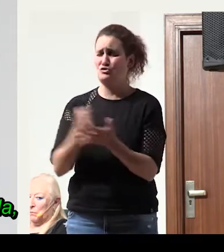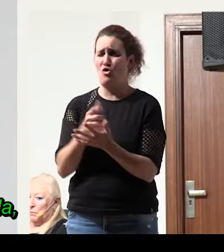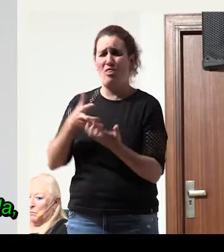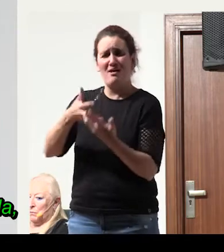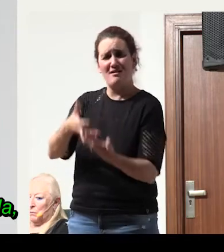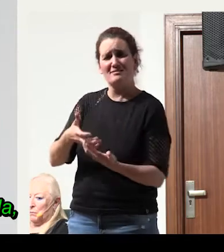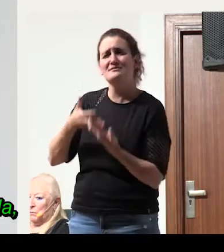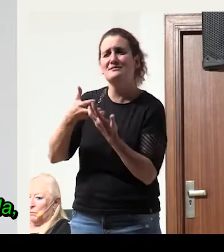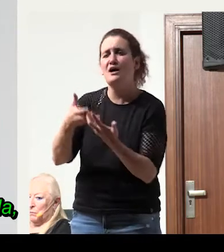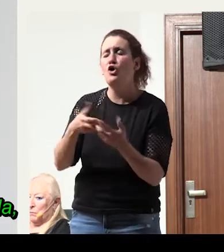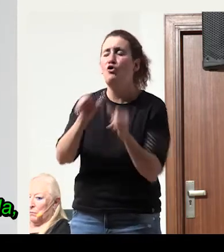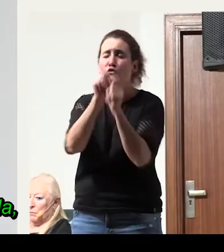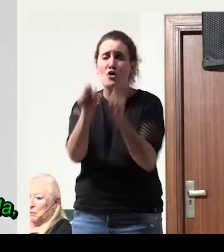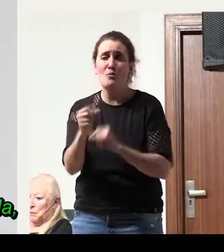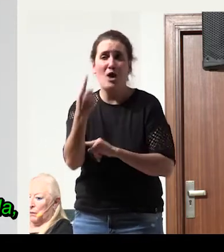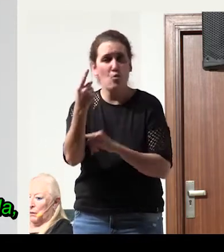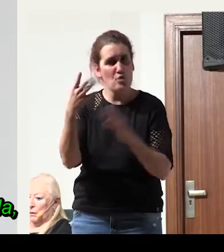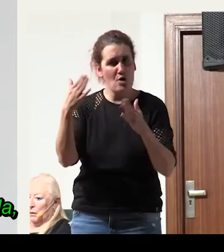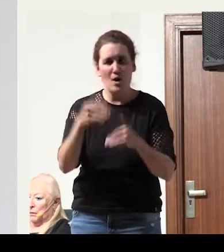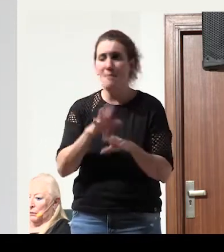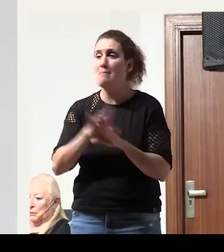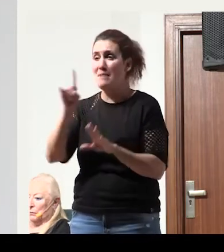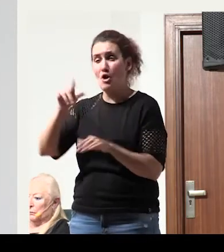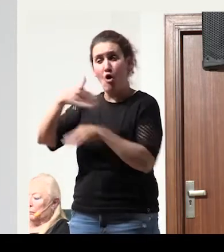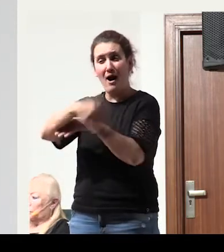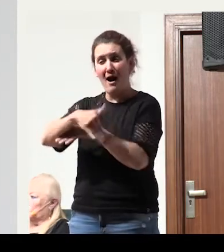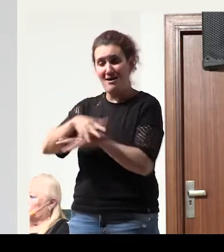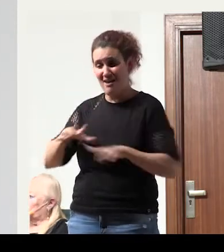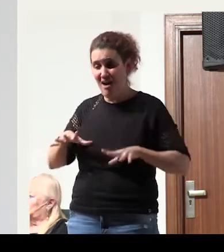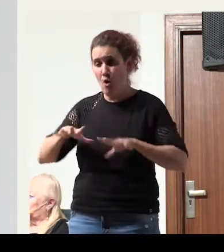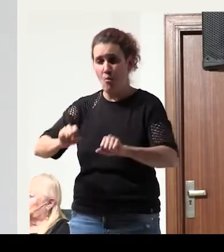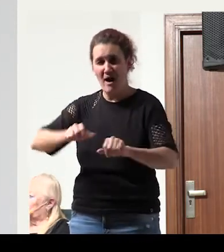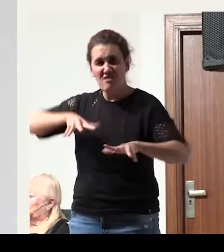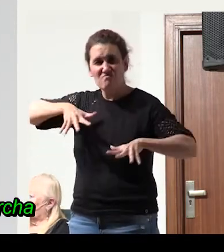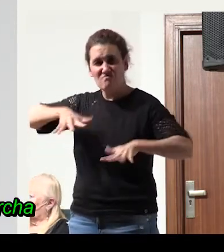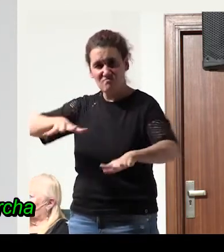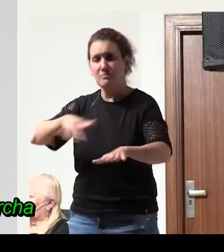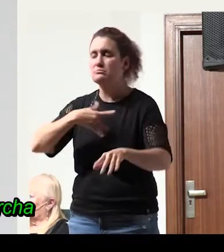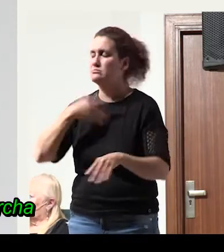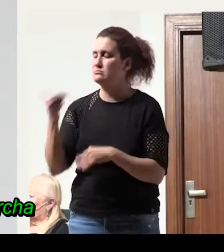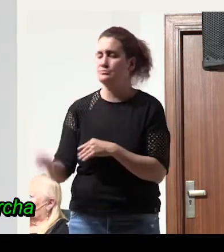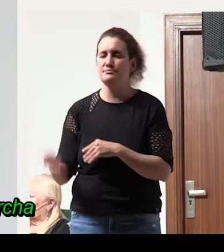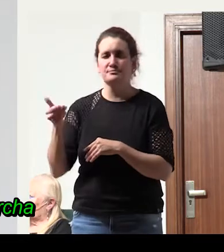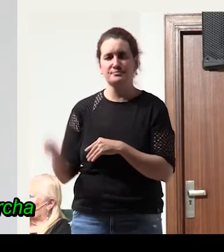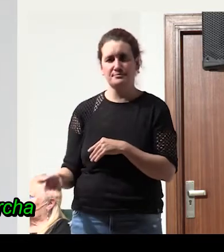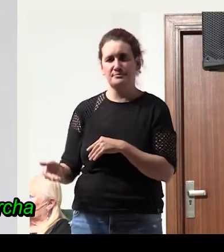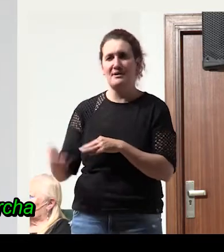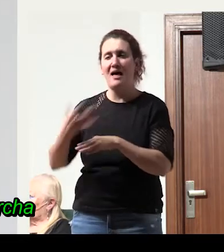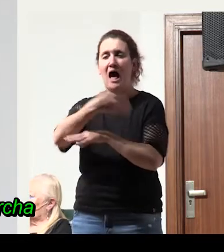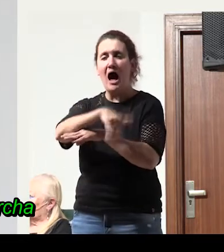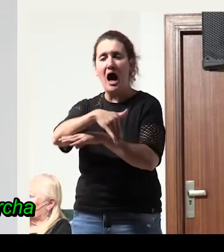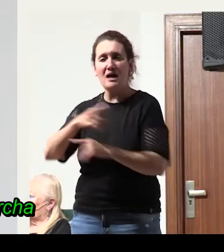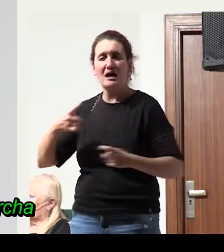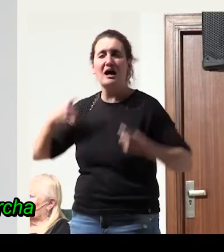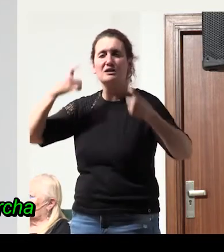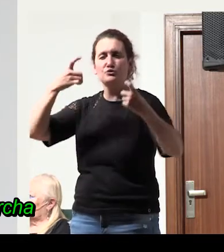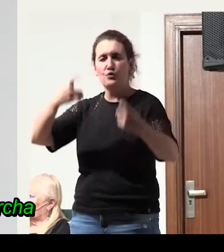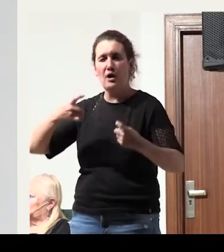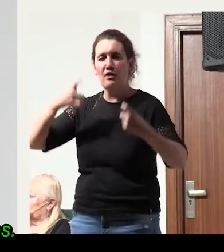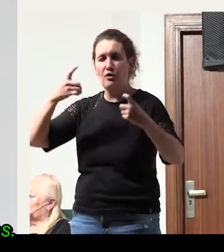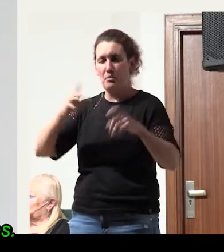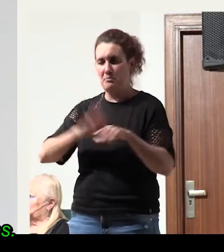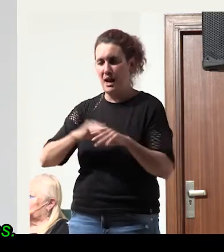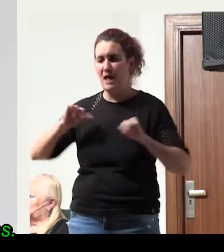fórmula, pero estar en la calle, ocuparla, es fundamental. La calle, en el esfuerzo de poner en marcha iniciativas